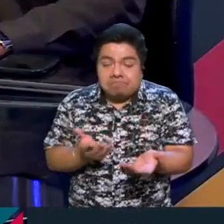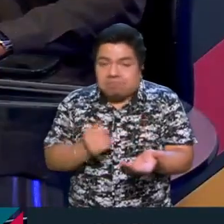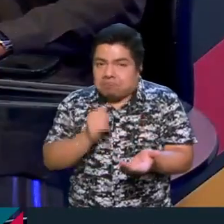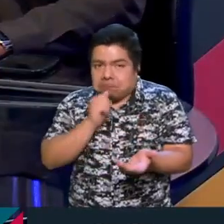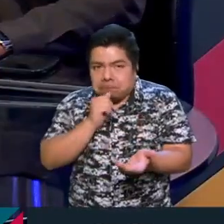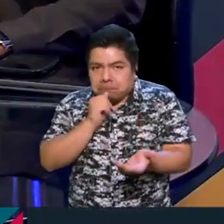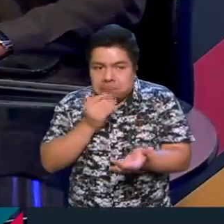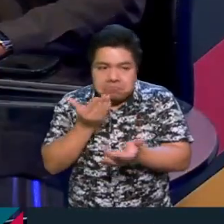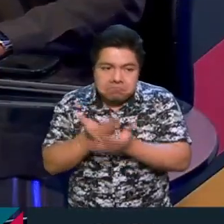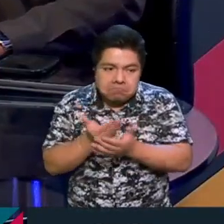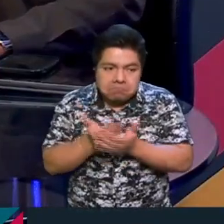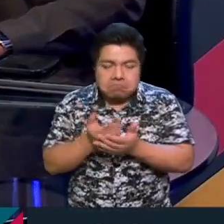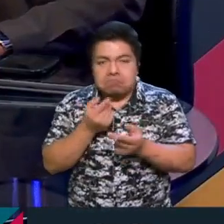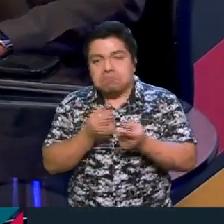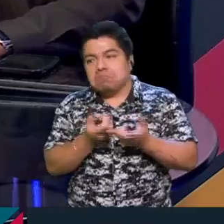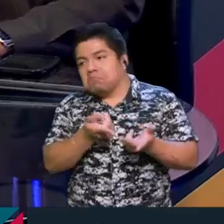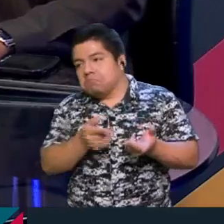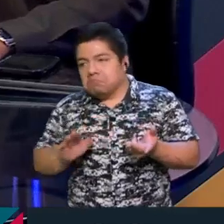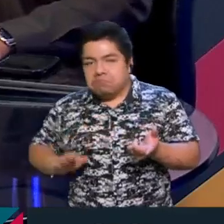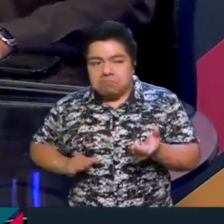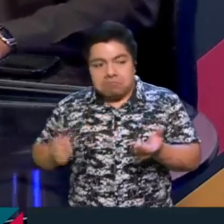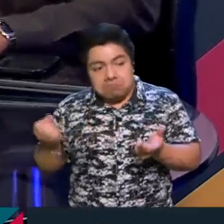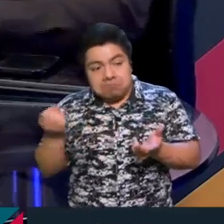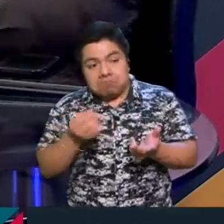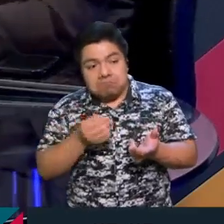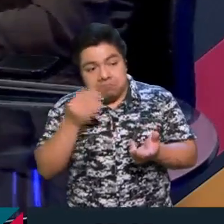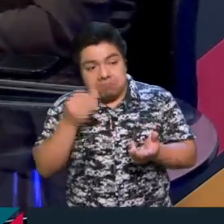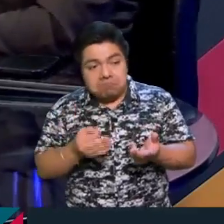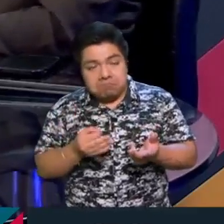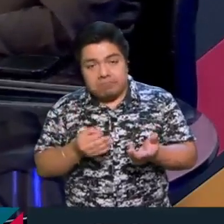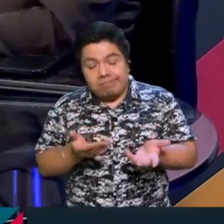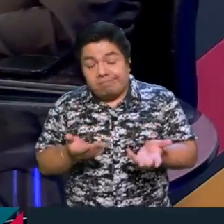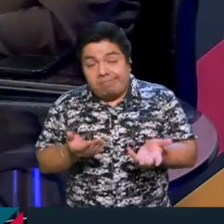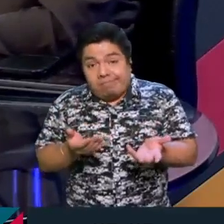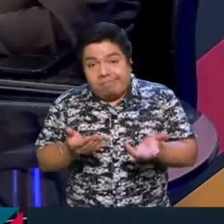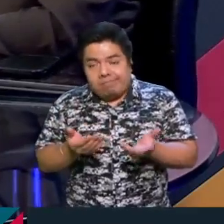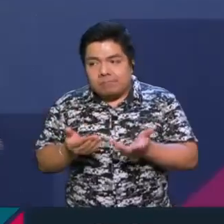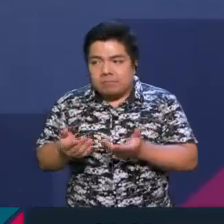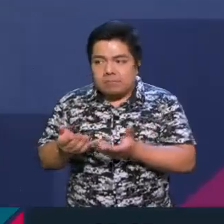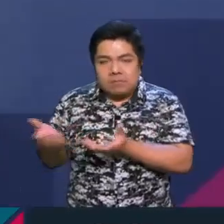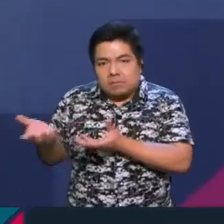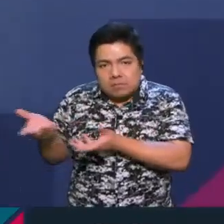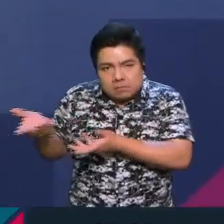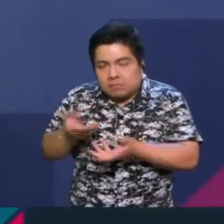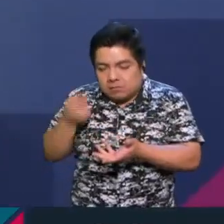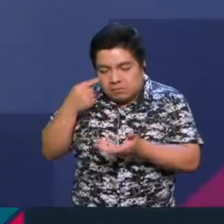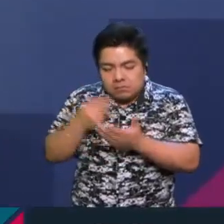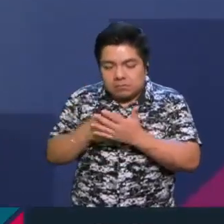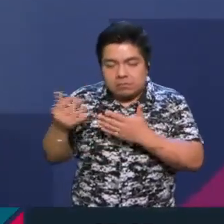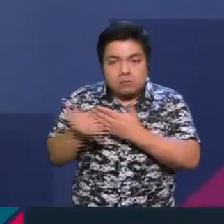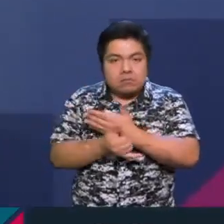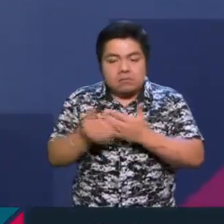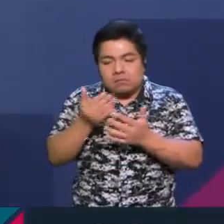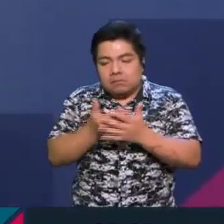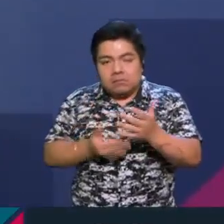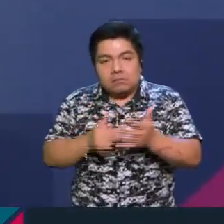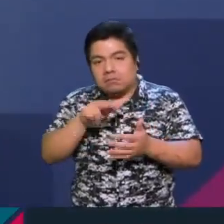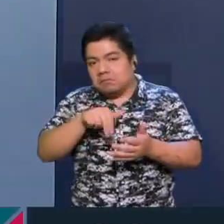las facultades ni las atribuciones para emitirlo. Entonces, todo lo que derive, digamos, de ese acto es